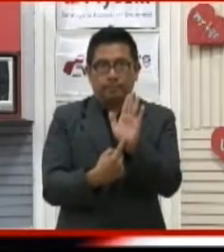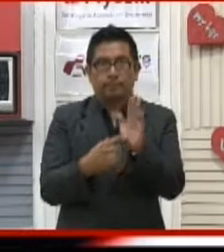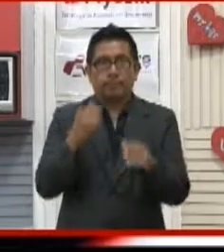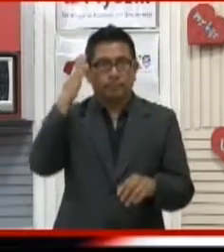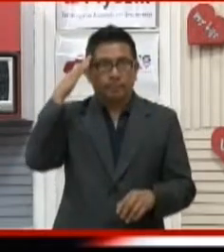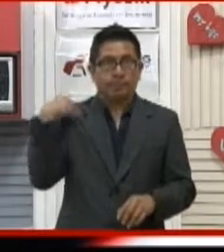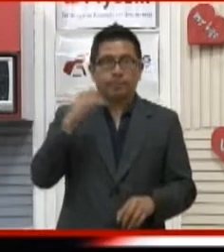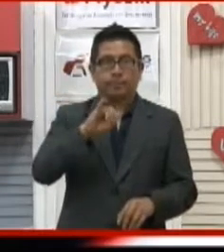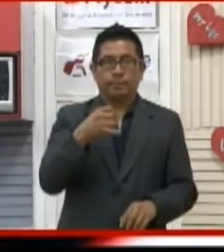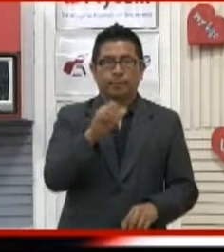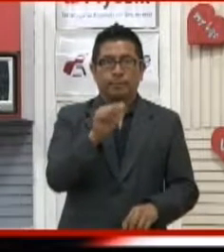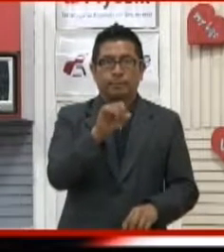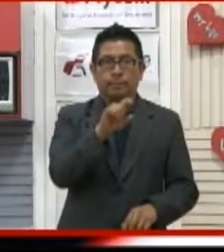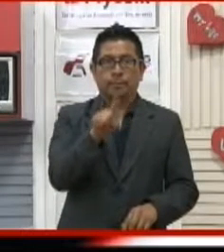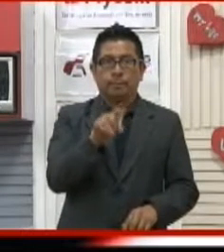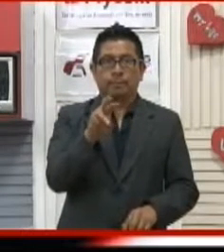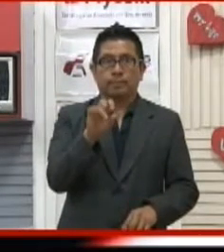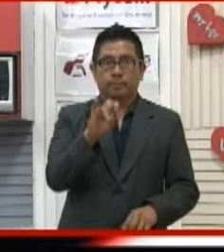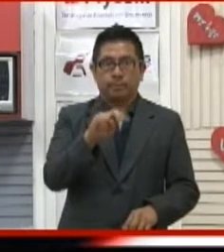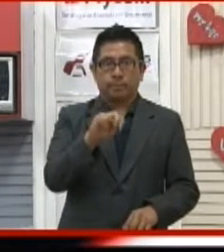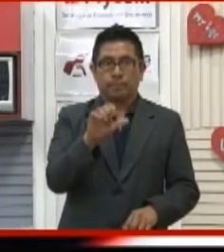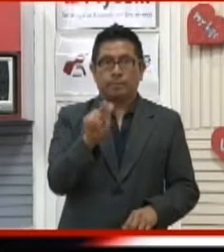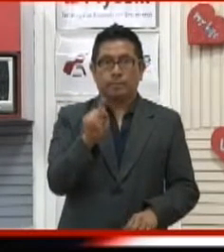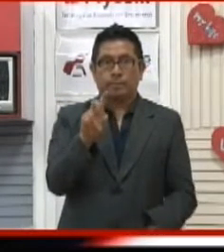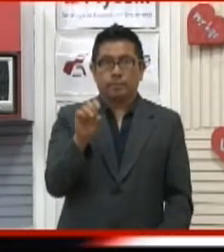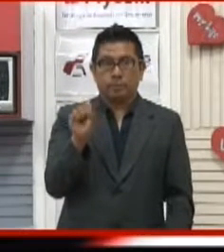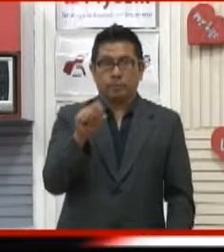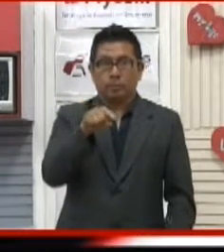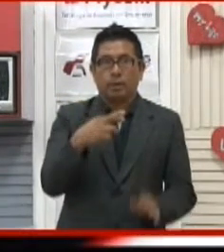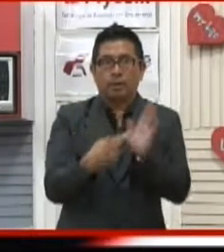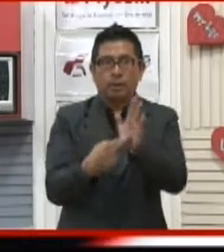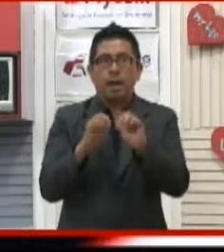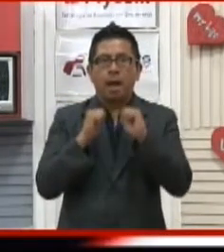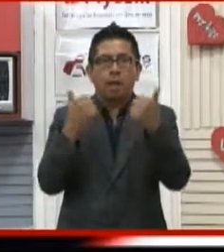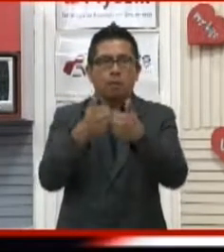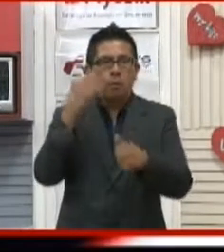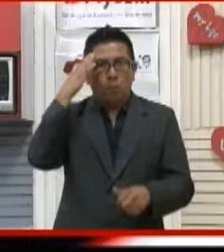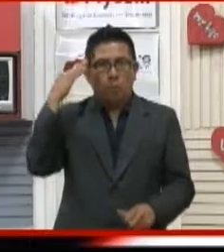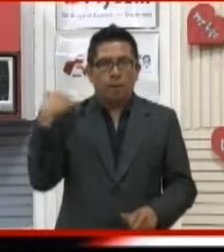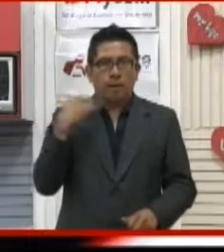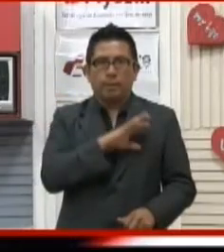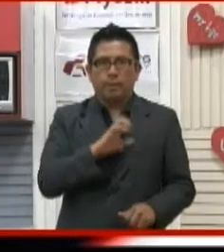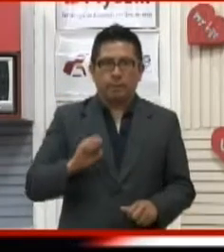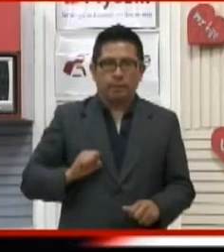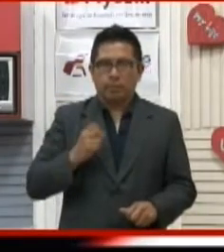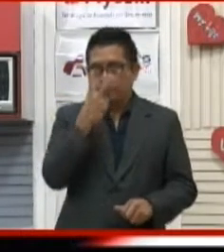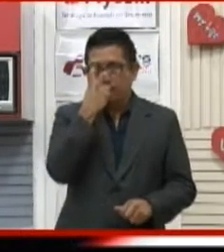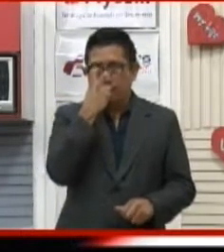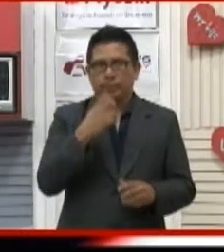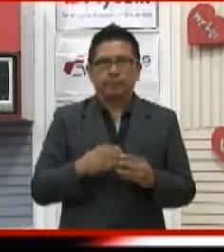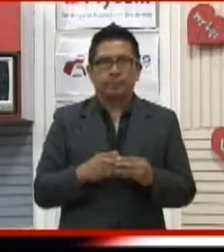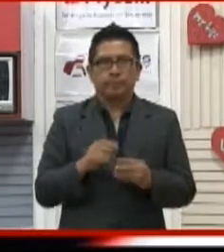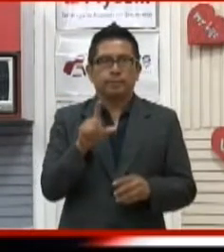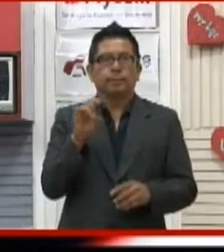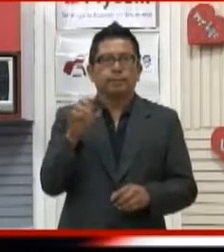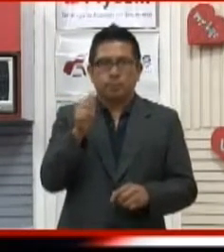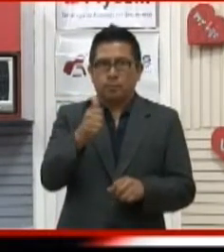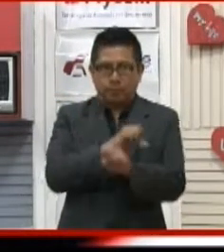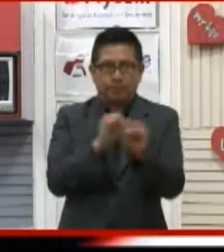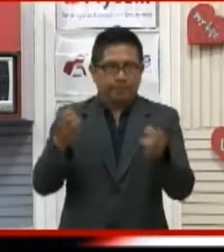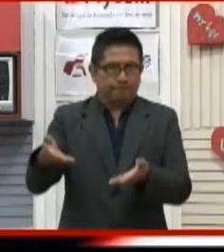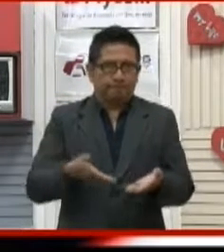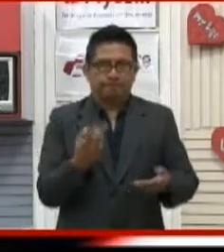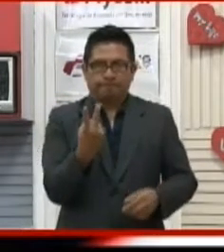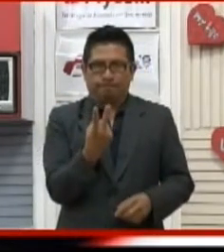a Yasmín Santos, que ella es representante de la Asociación de Mujeres Ciegas de El Salvador. Licenciada, buenos días y